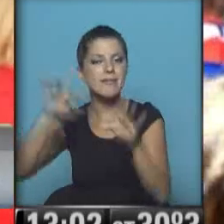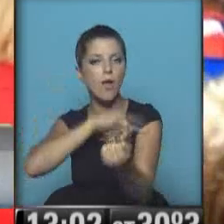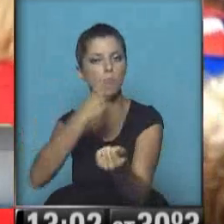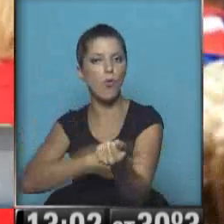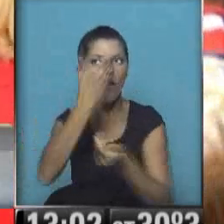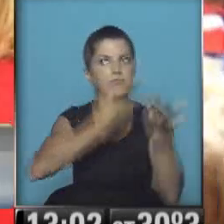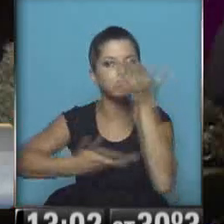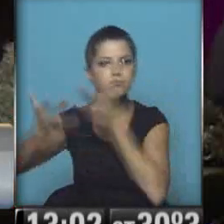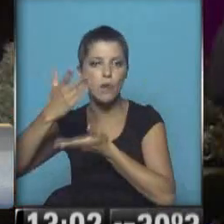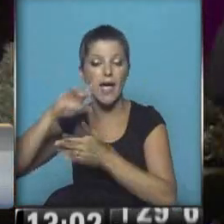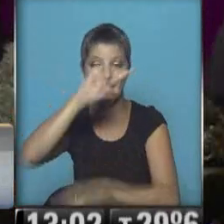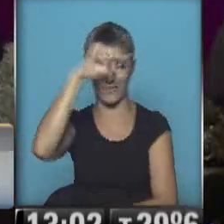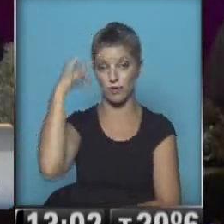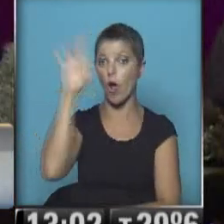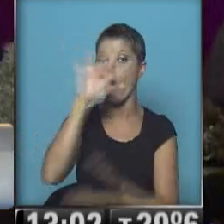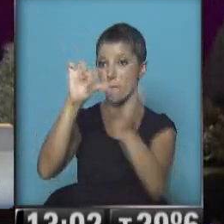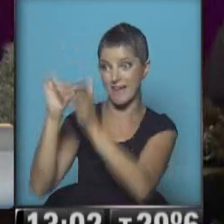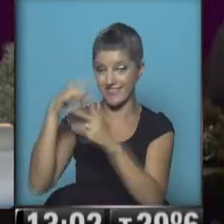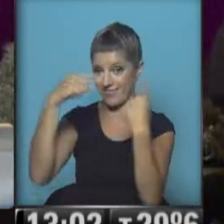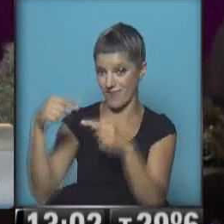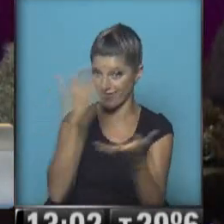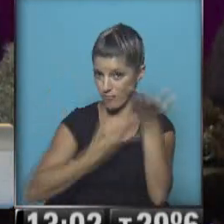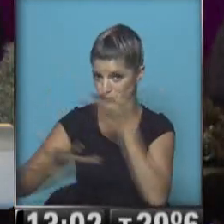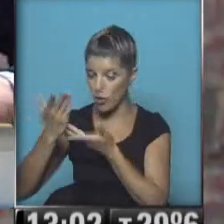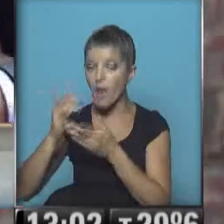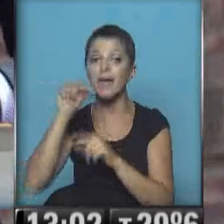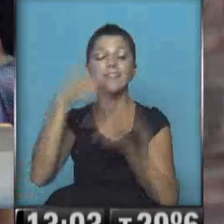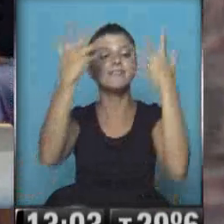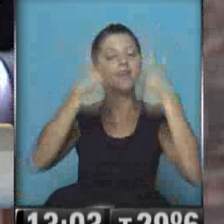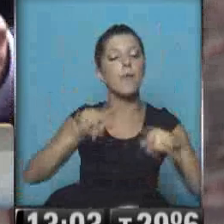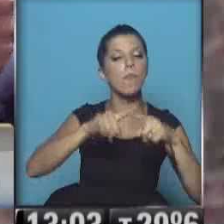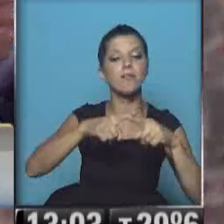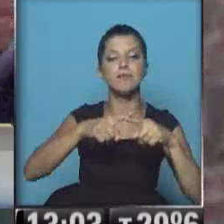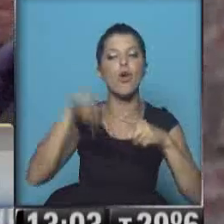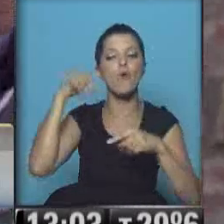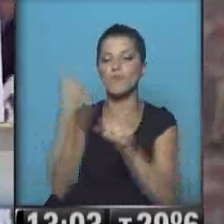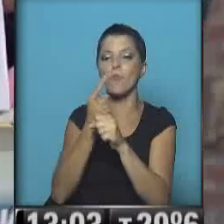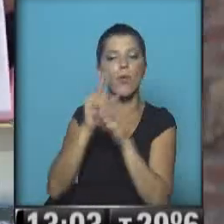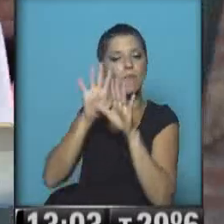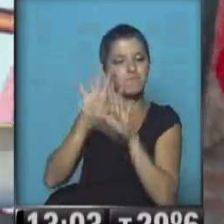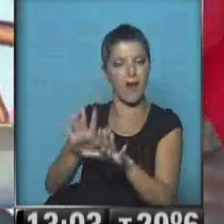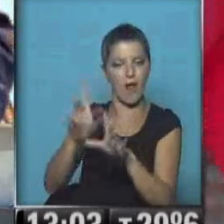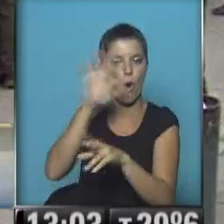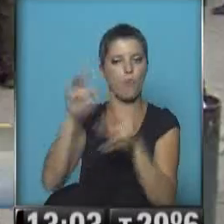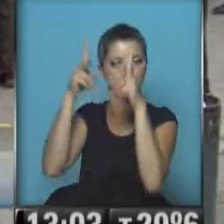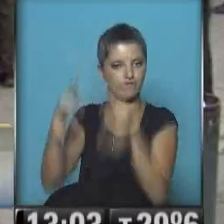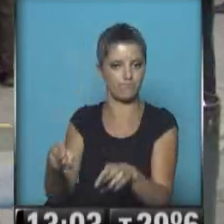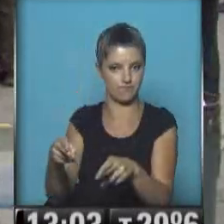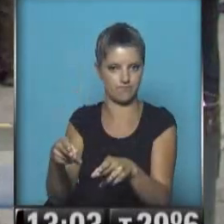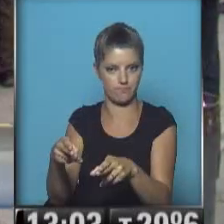o regional en varios países sin que el sistema político parezca capaz de neutralizarlos o